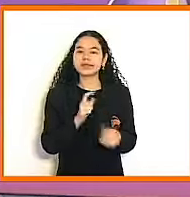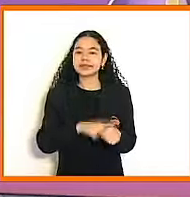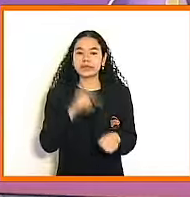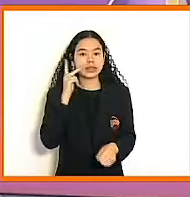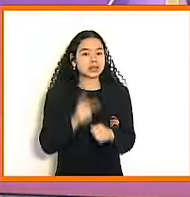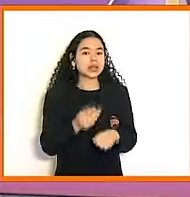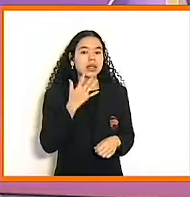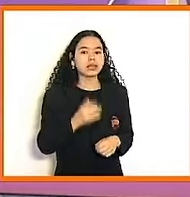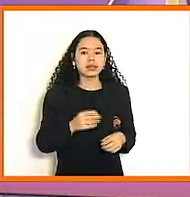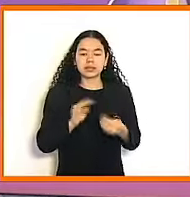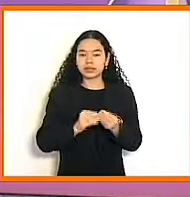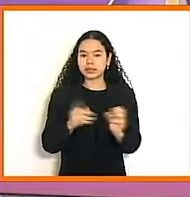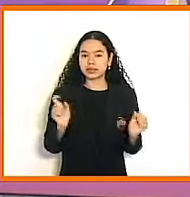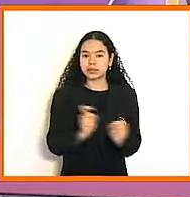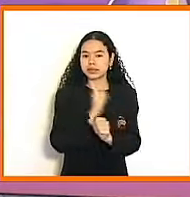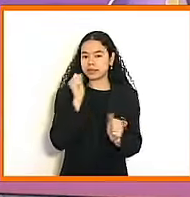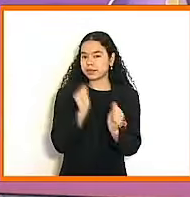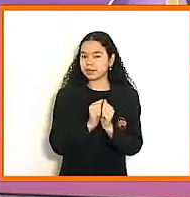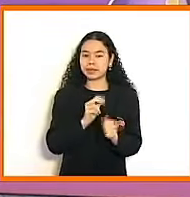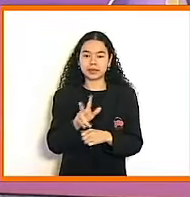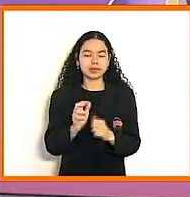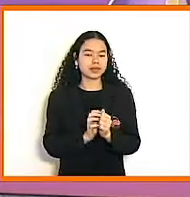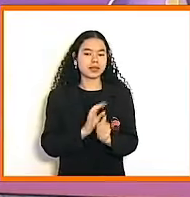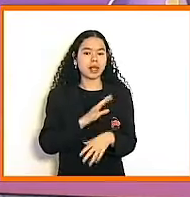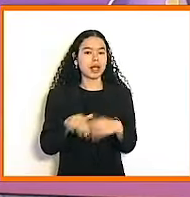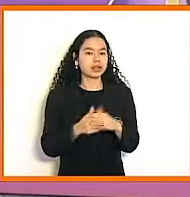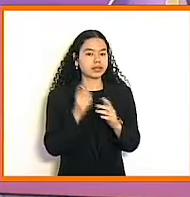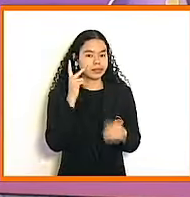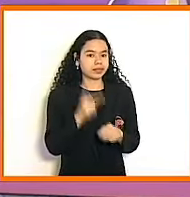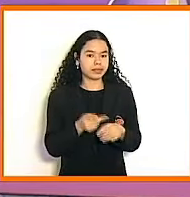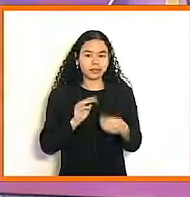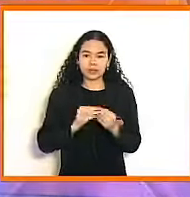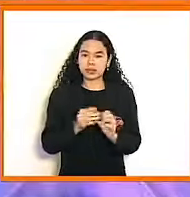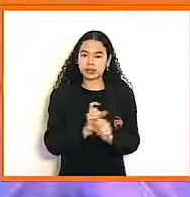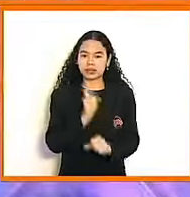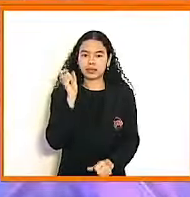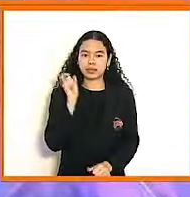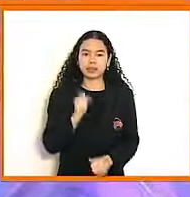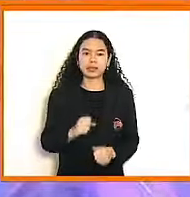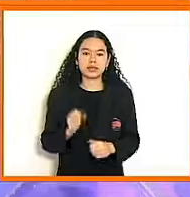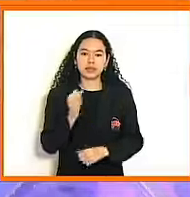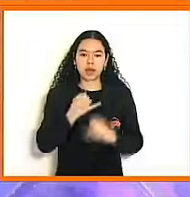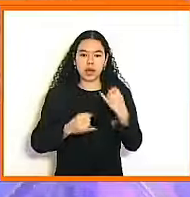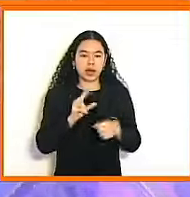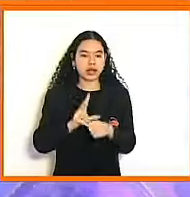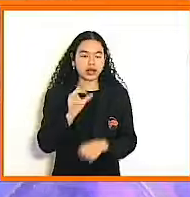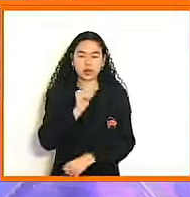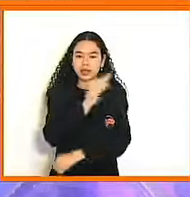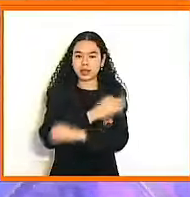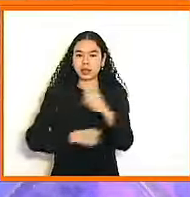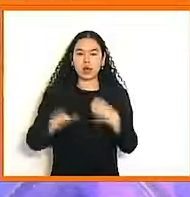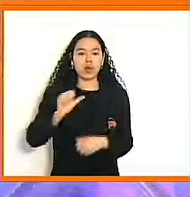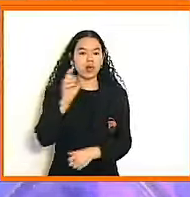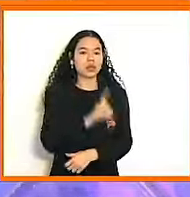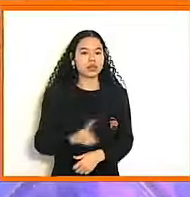número ganador de 3 dígitos. Y ese primer dígito ganador en Juga 3 en esta linda tarde del domingo